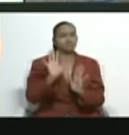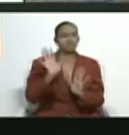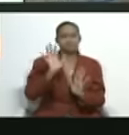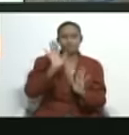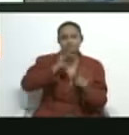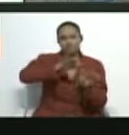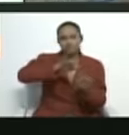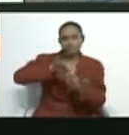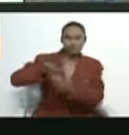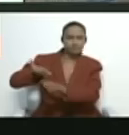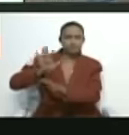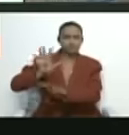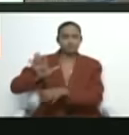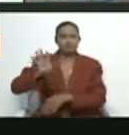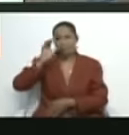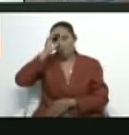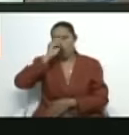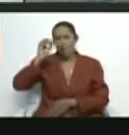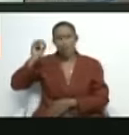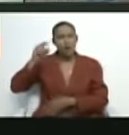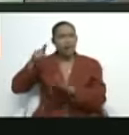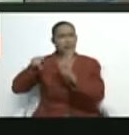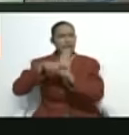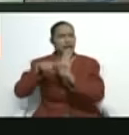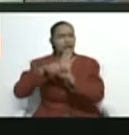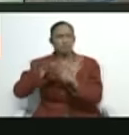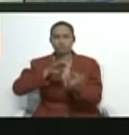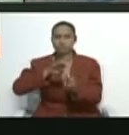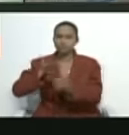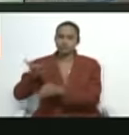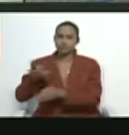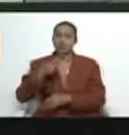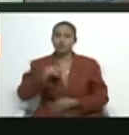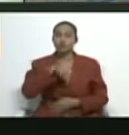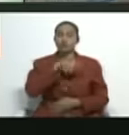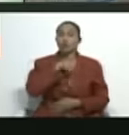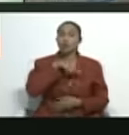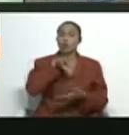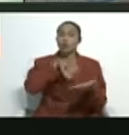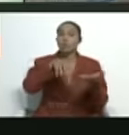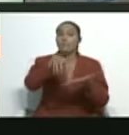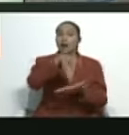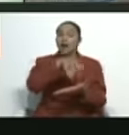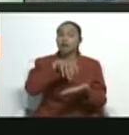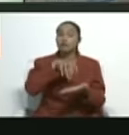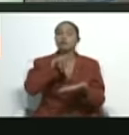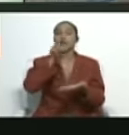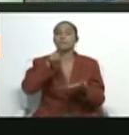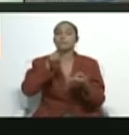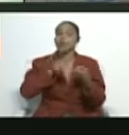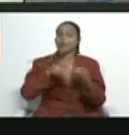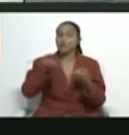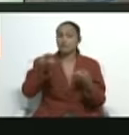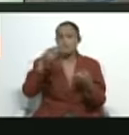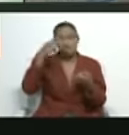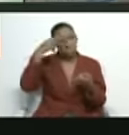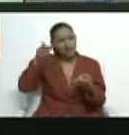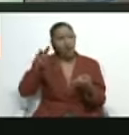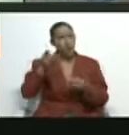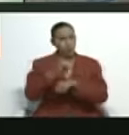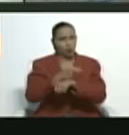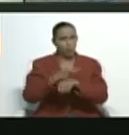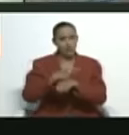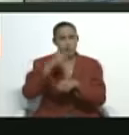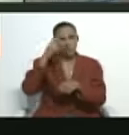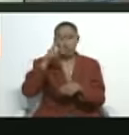Nosotros como país, no solamente que nos solidarizamos con el pueblo mexicano y el gobierno mexicano y que vamos